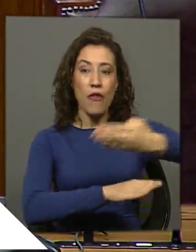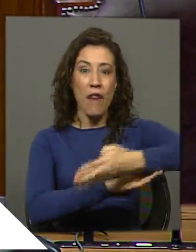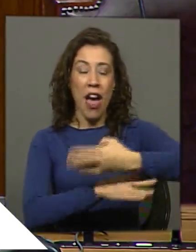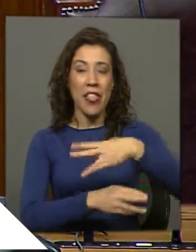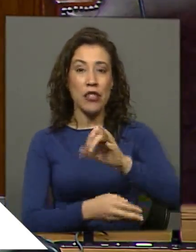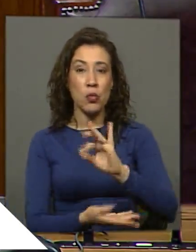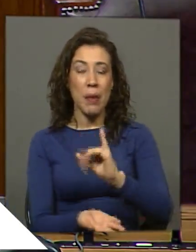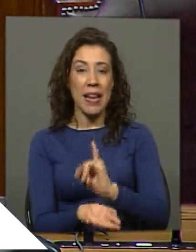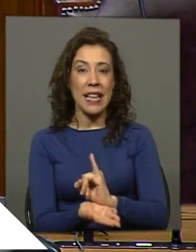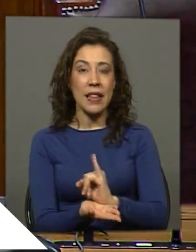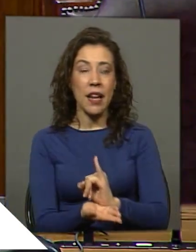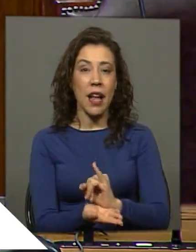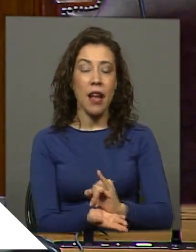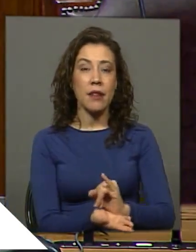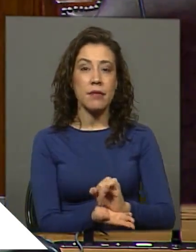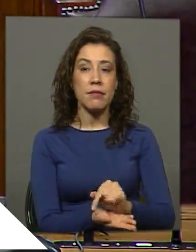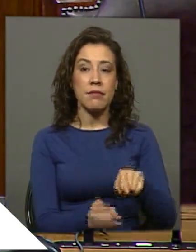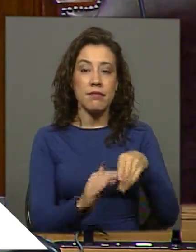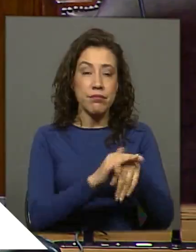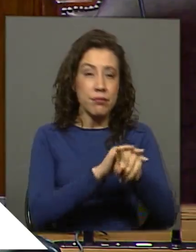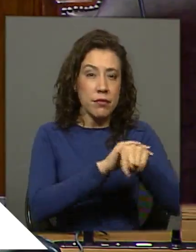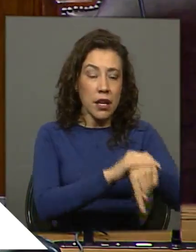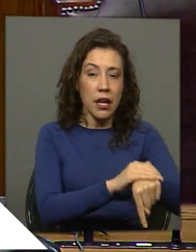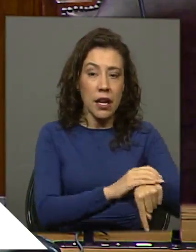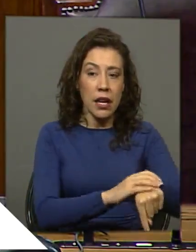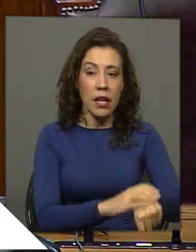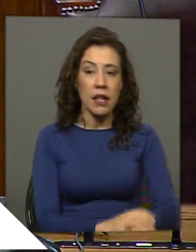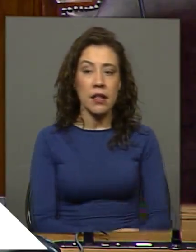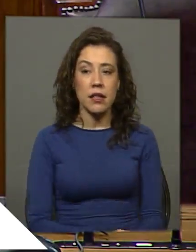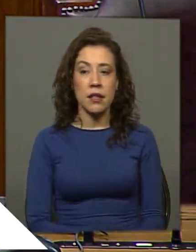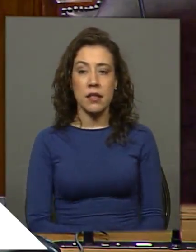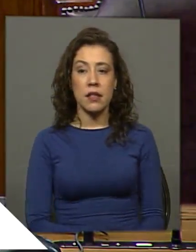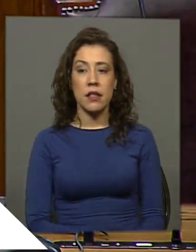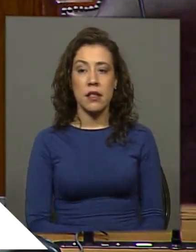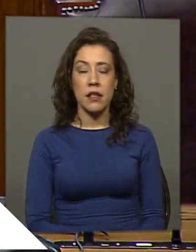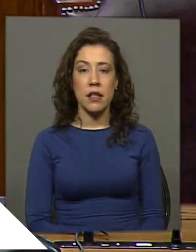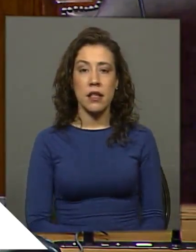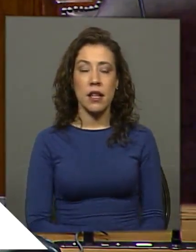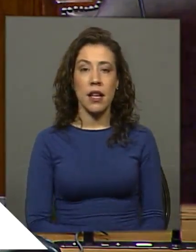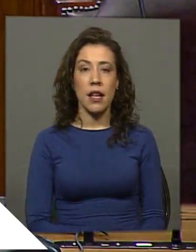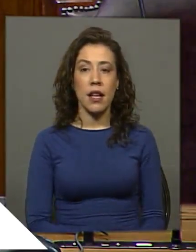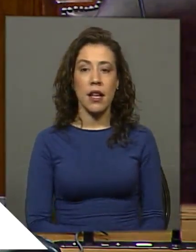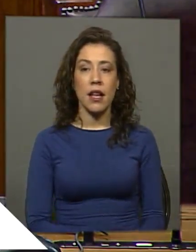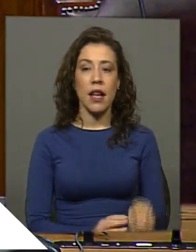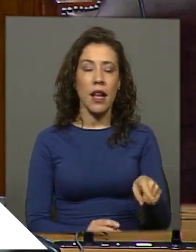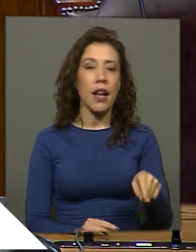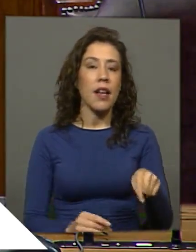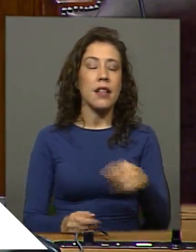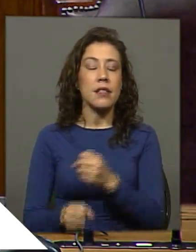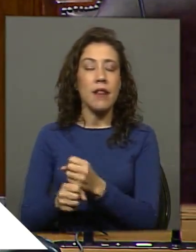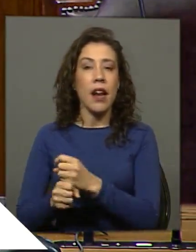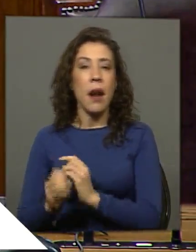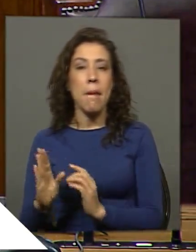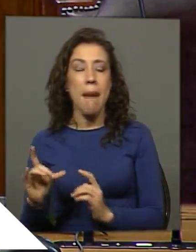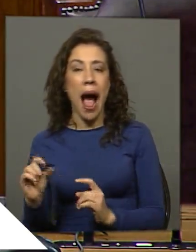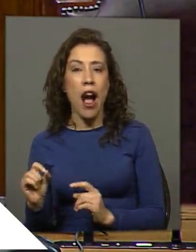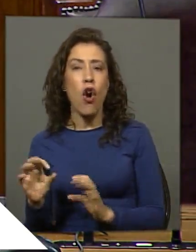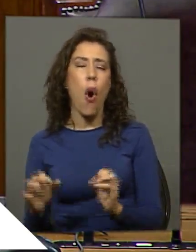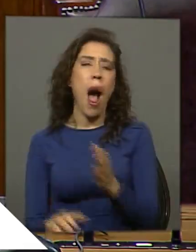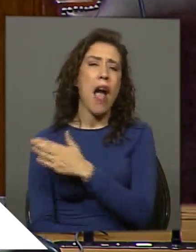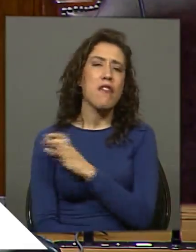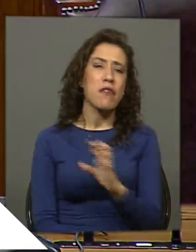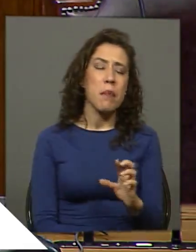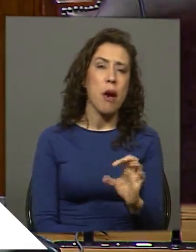superintendencia a instalarse en el intermediario en el banco en la AFP